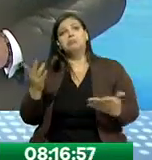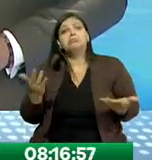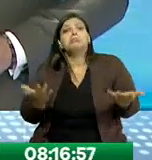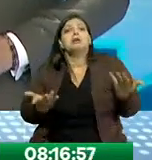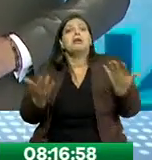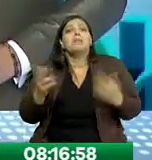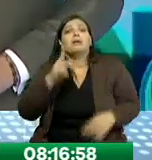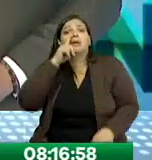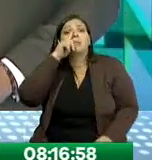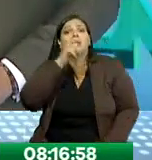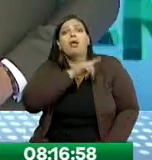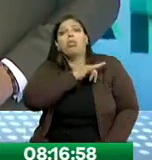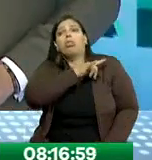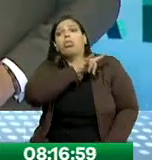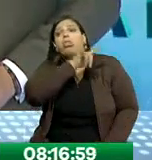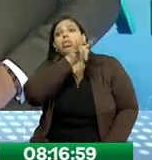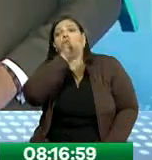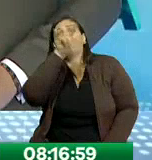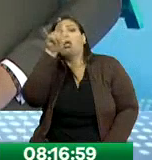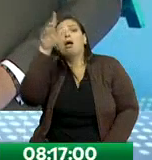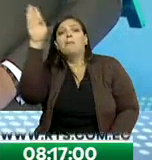día? ¿Cuándo juega la selección? Mañana juega.